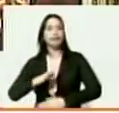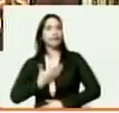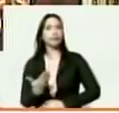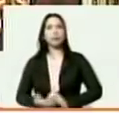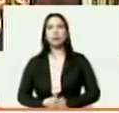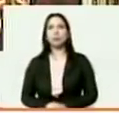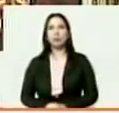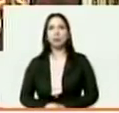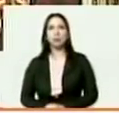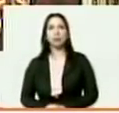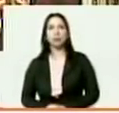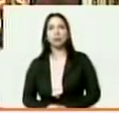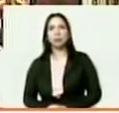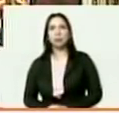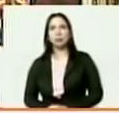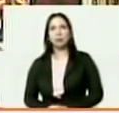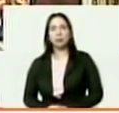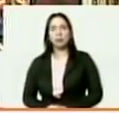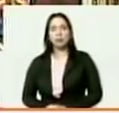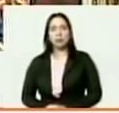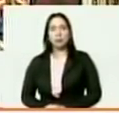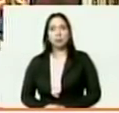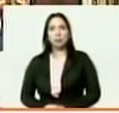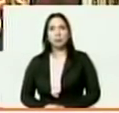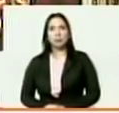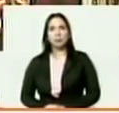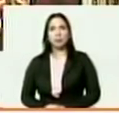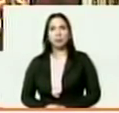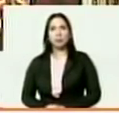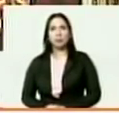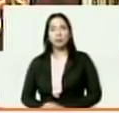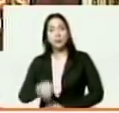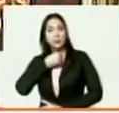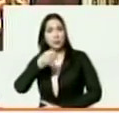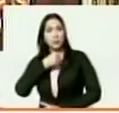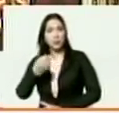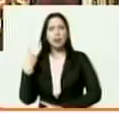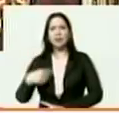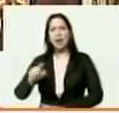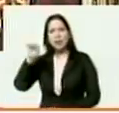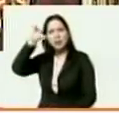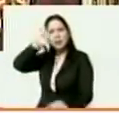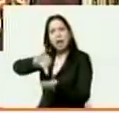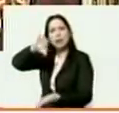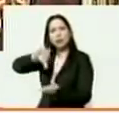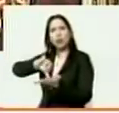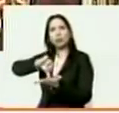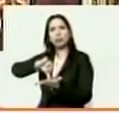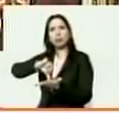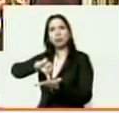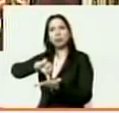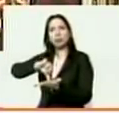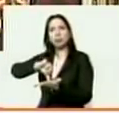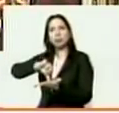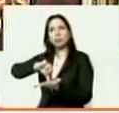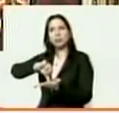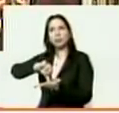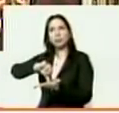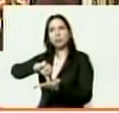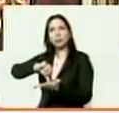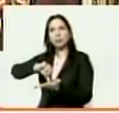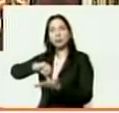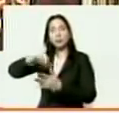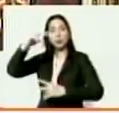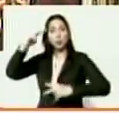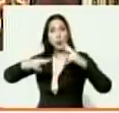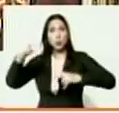bajo ningún aspecto. Así que esta rueda de prensa tiene como eje y centro la